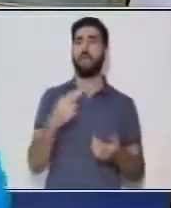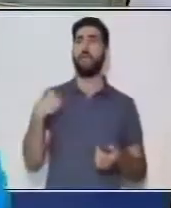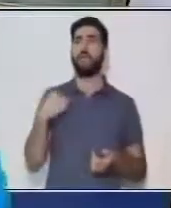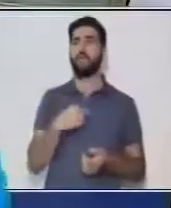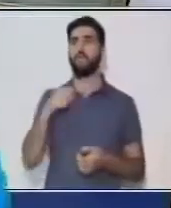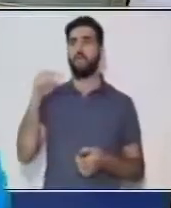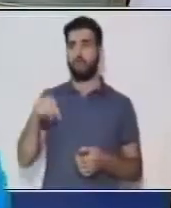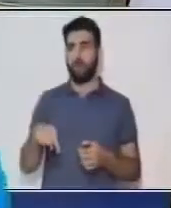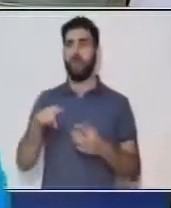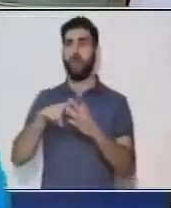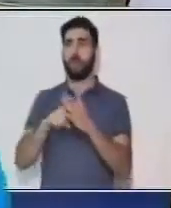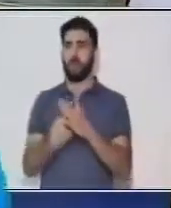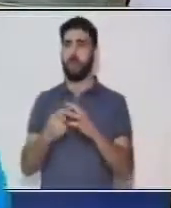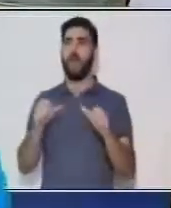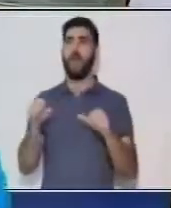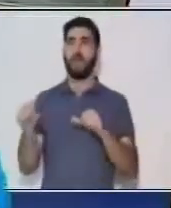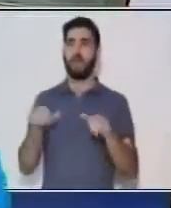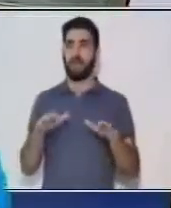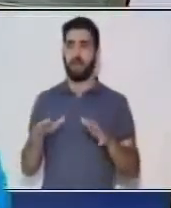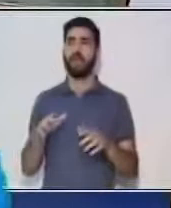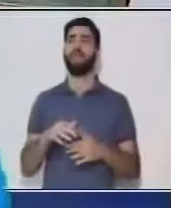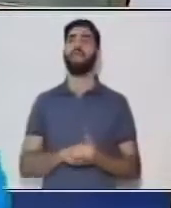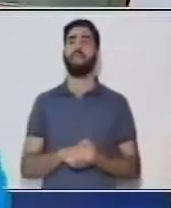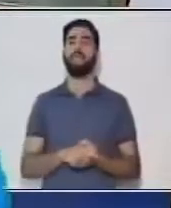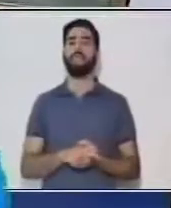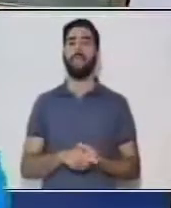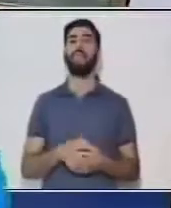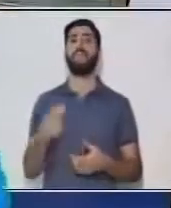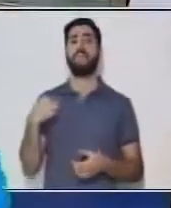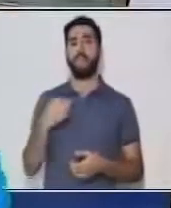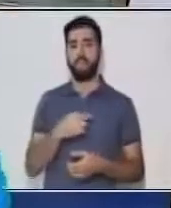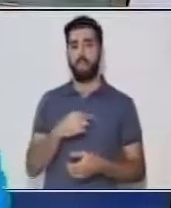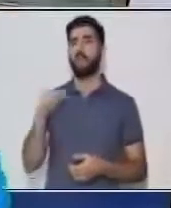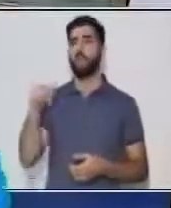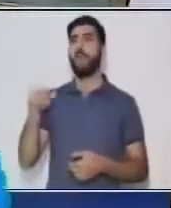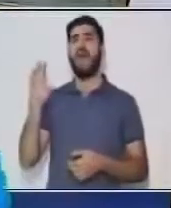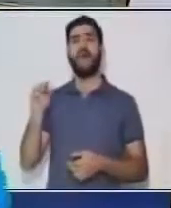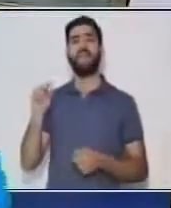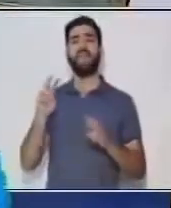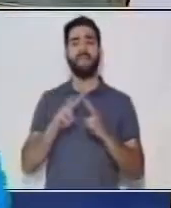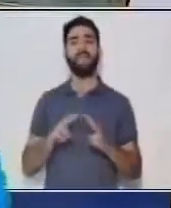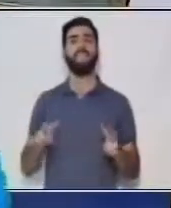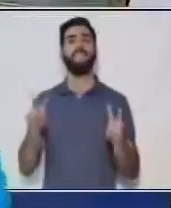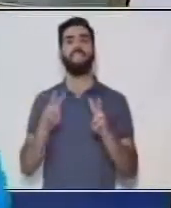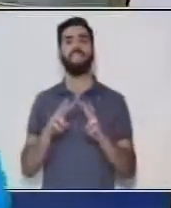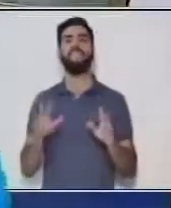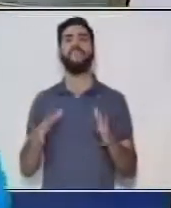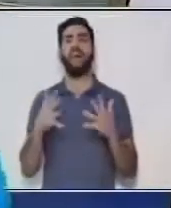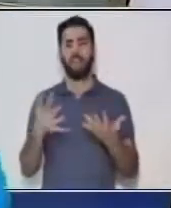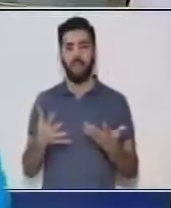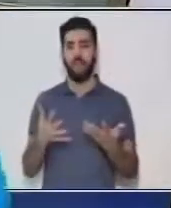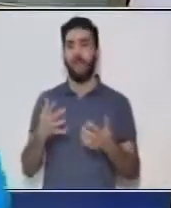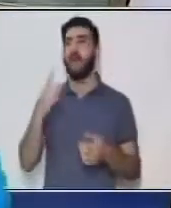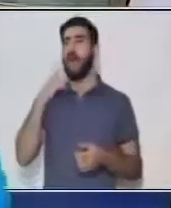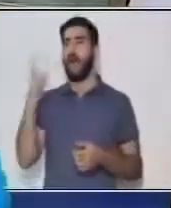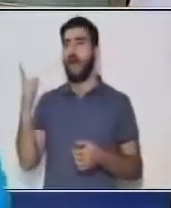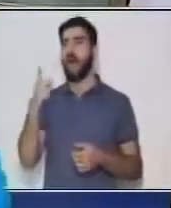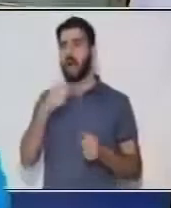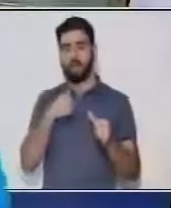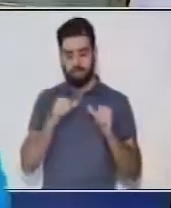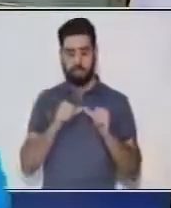las actividades del día de hoy y vamos a empezar a hablar del valor del día y hoy hablaremos de la perseverancia. ¿A qué